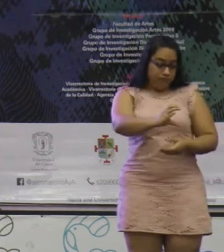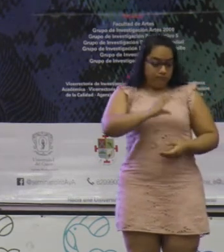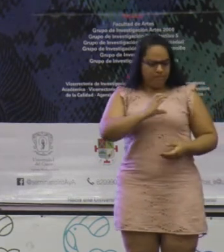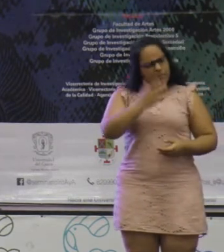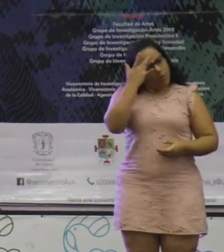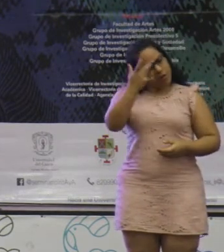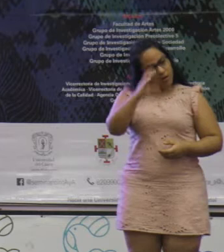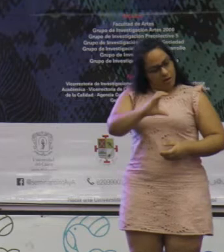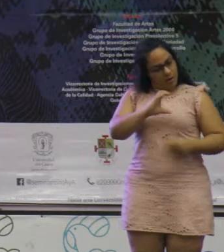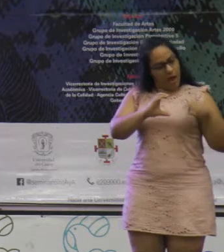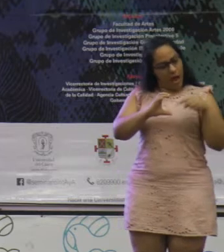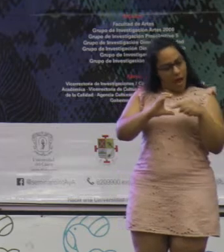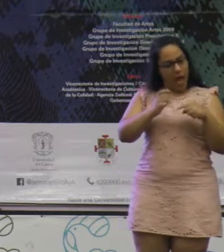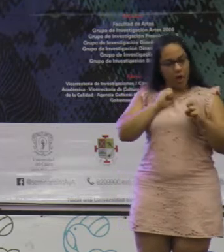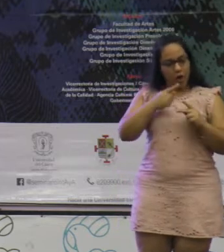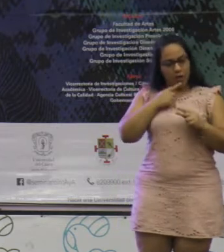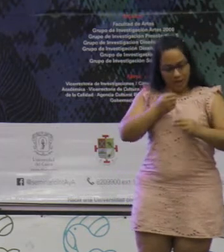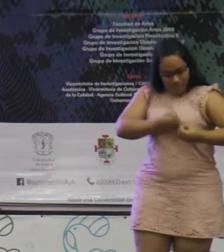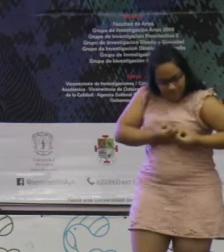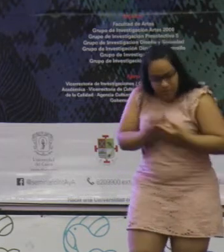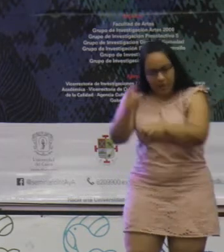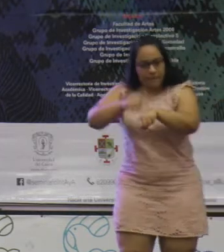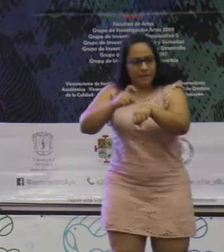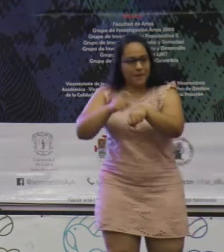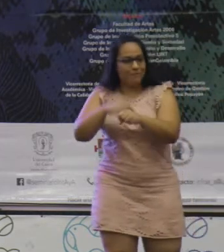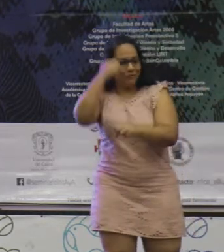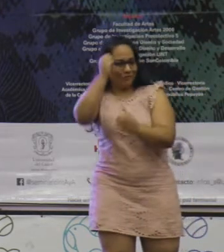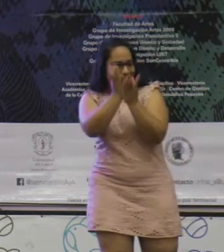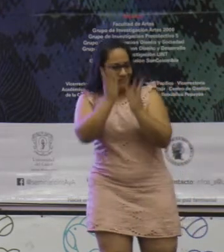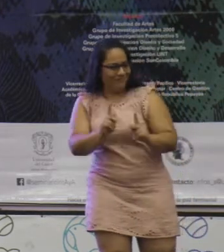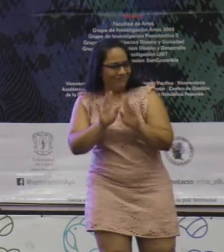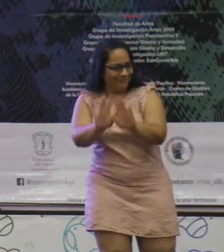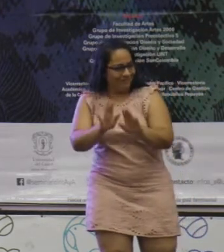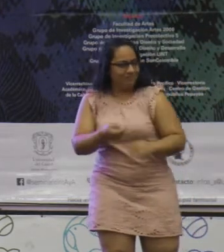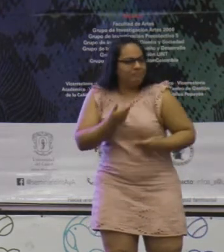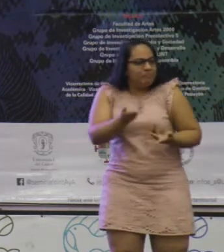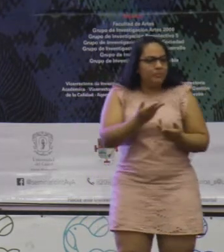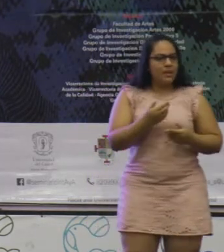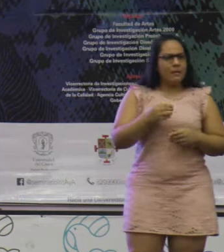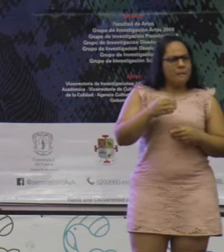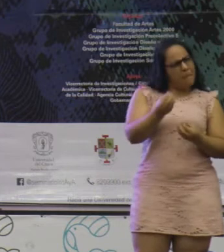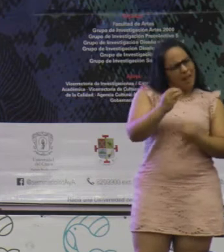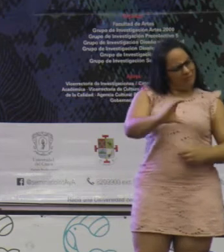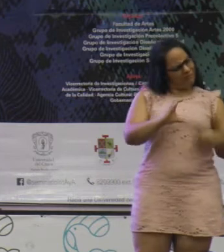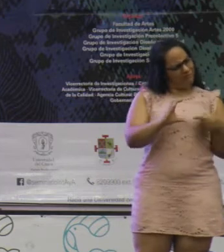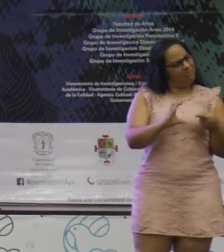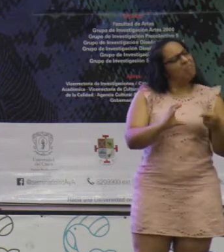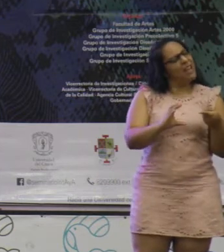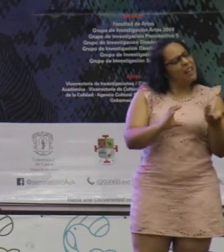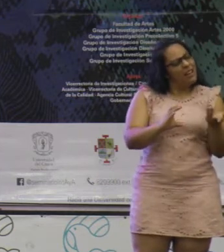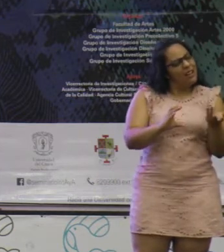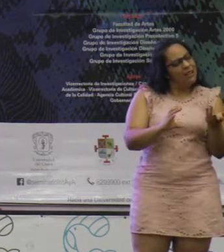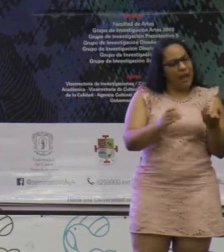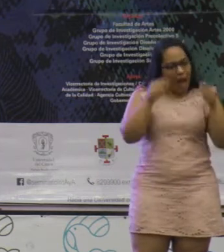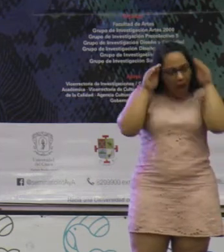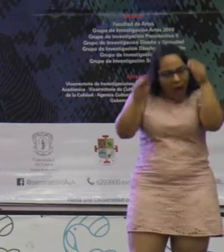estudiantes. Eso es lo que me pagan. Esa claridad me la dio Zenaida Osorio en alguna discusión que alguna vez tuvimos. O sea, ¿cuál es el sueldo que recibe un profesor? Para pensar en los